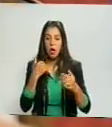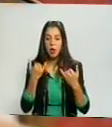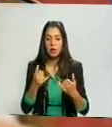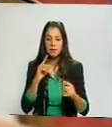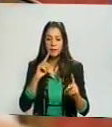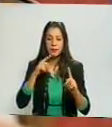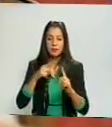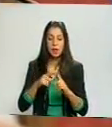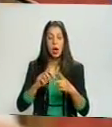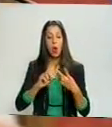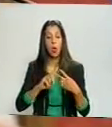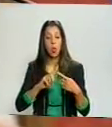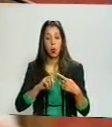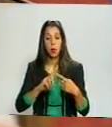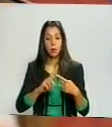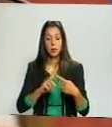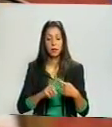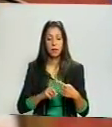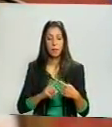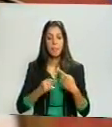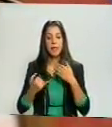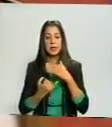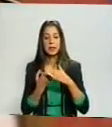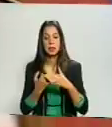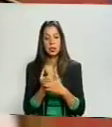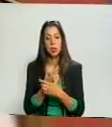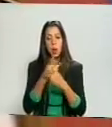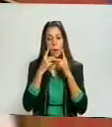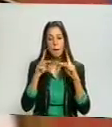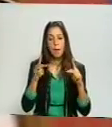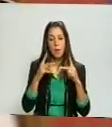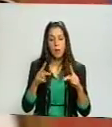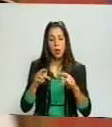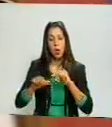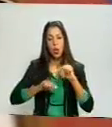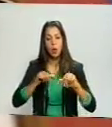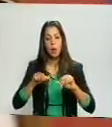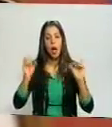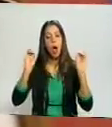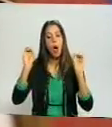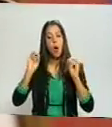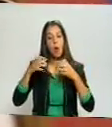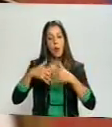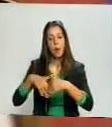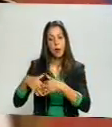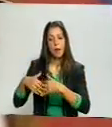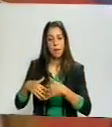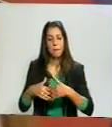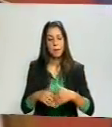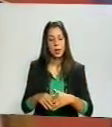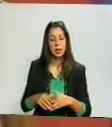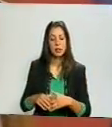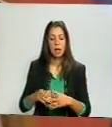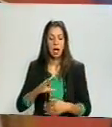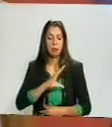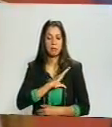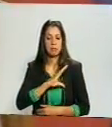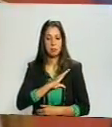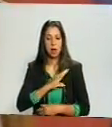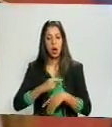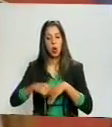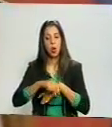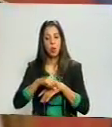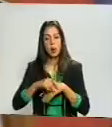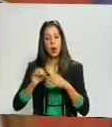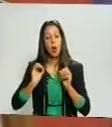continuación. 1. Los institutos públicos, corporaciones o empresas de su exclusiva propiedad o filiales